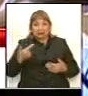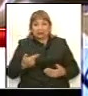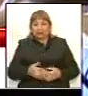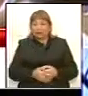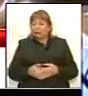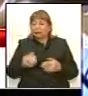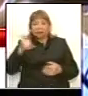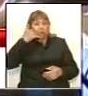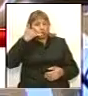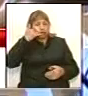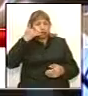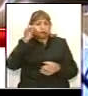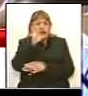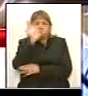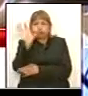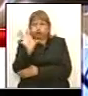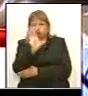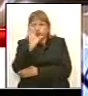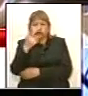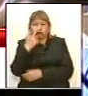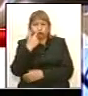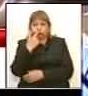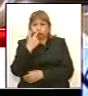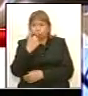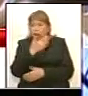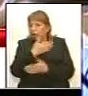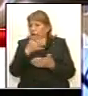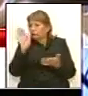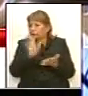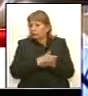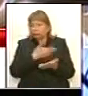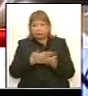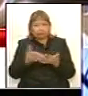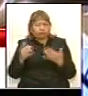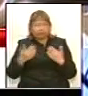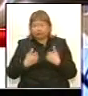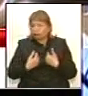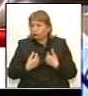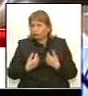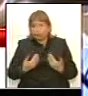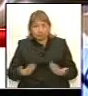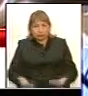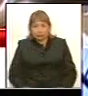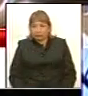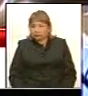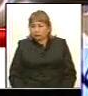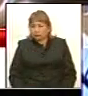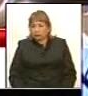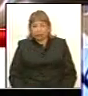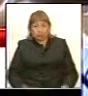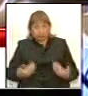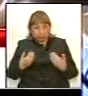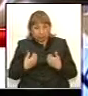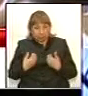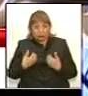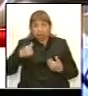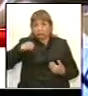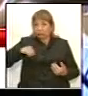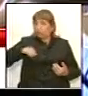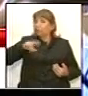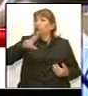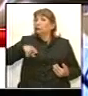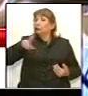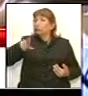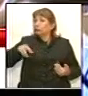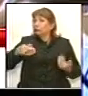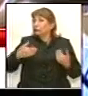Los teléfonos satelitales, los teléfonos rojos, ya los tienen las personas, las cabezas indicadas, lo tiene el alcalde de cada región, lo tiene